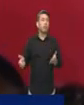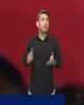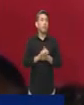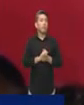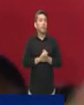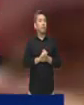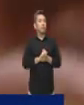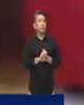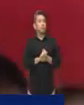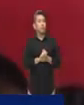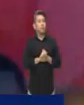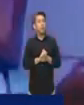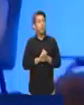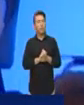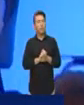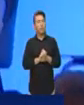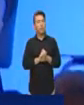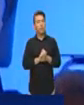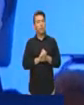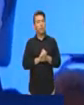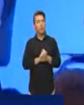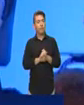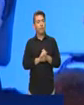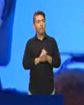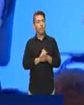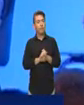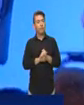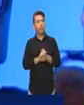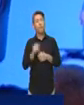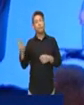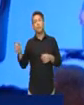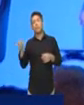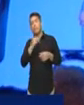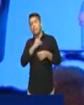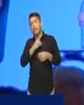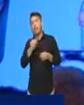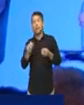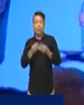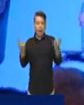digno, no contamos con una escuela Hilario Galindo